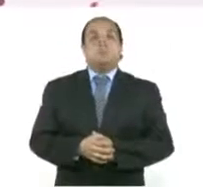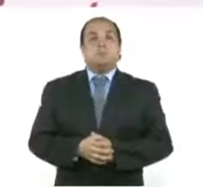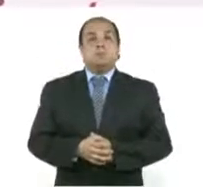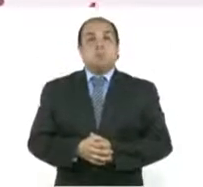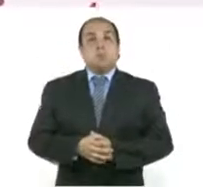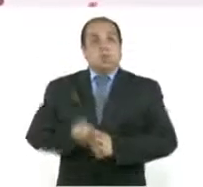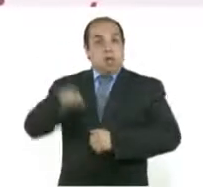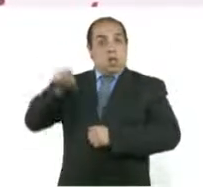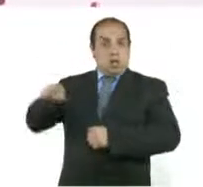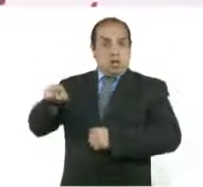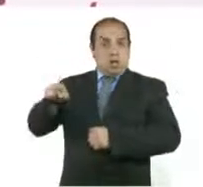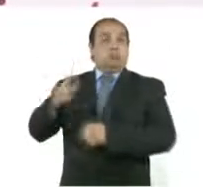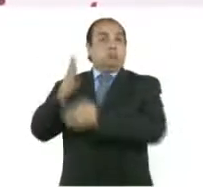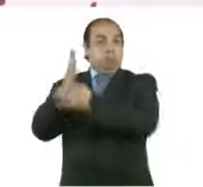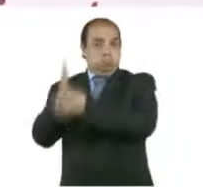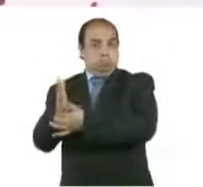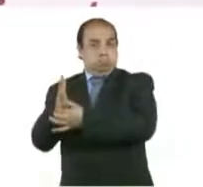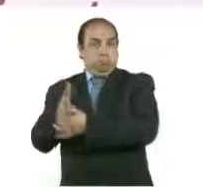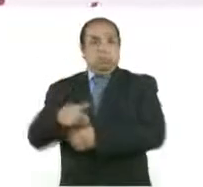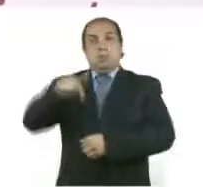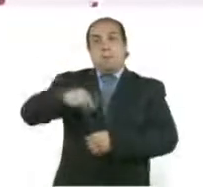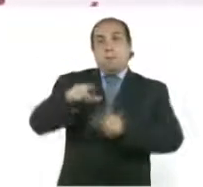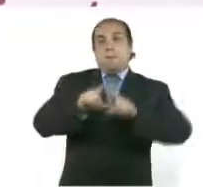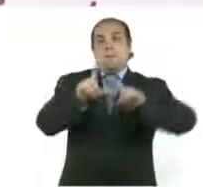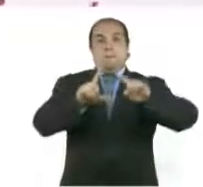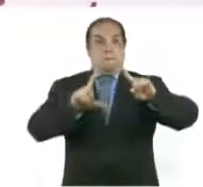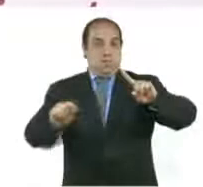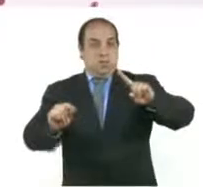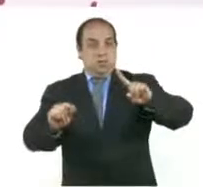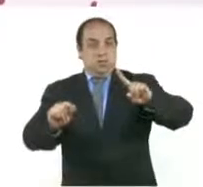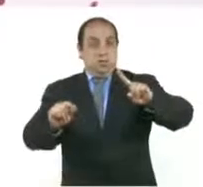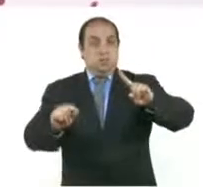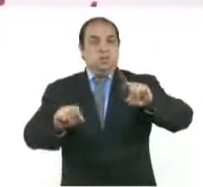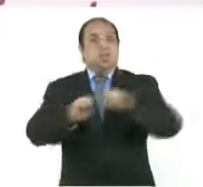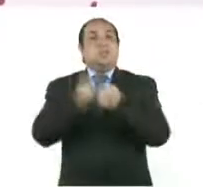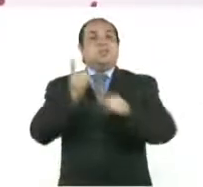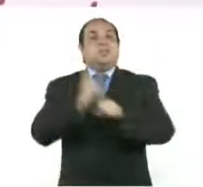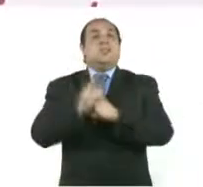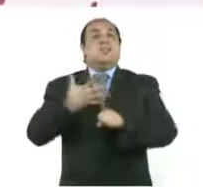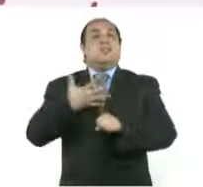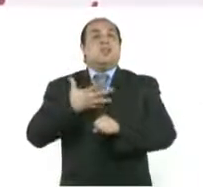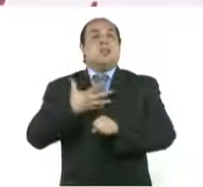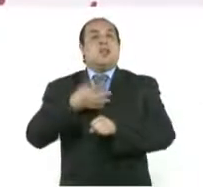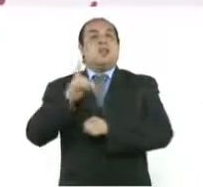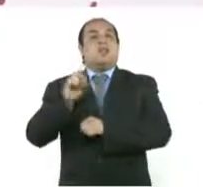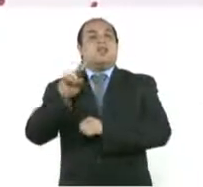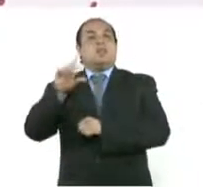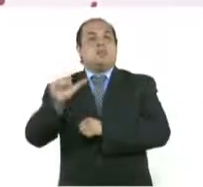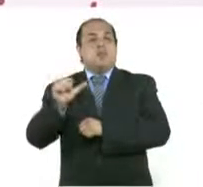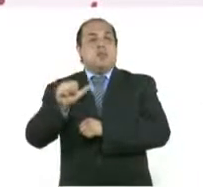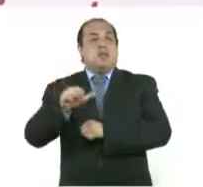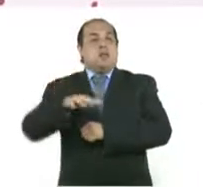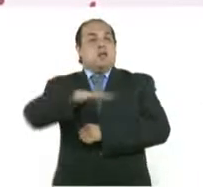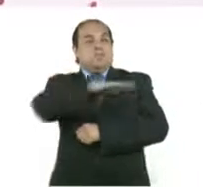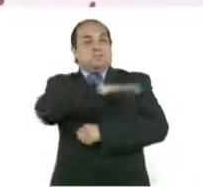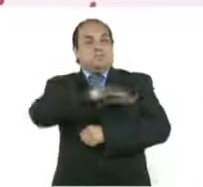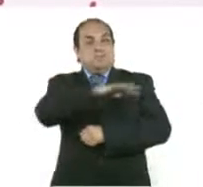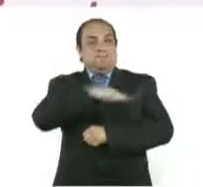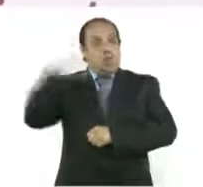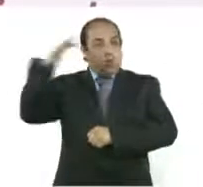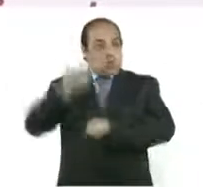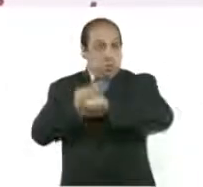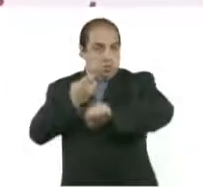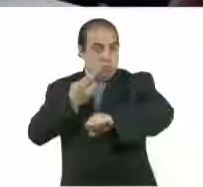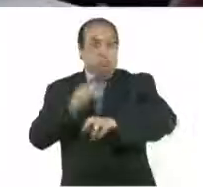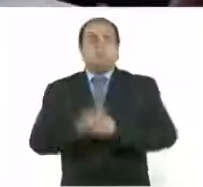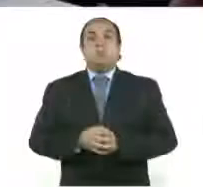él lo ha señalado, en México la sociedad mantenía una deuda con este sector de la población por